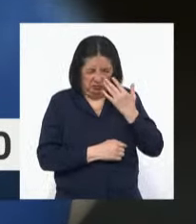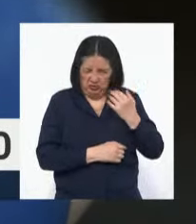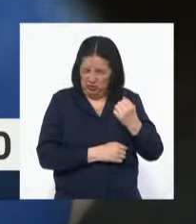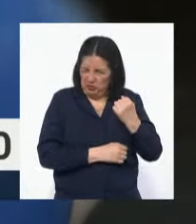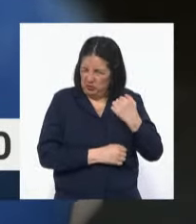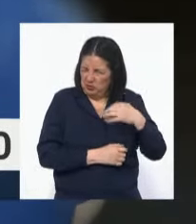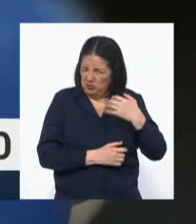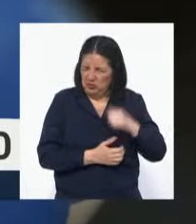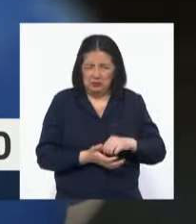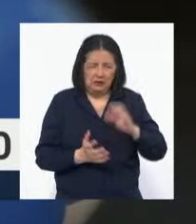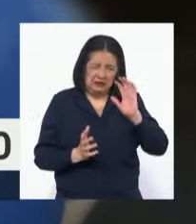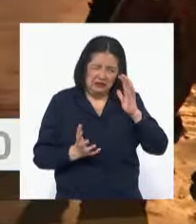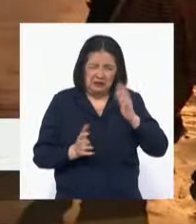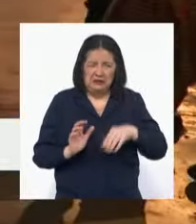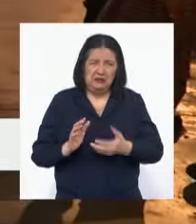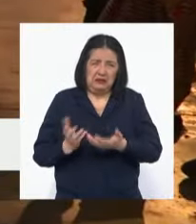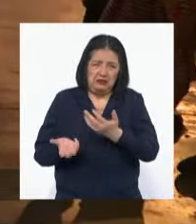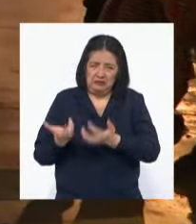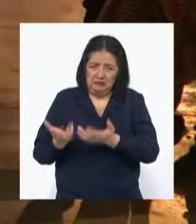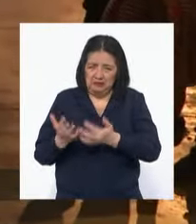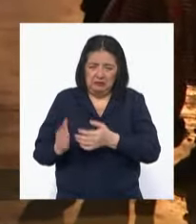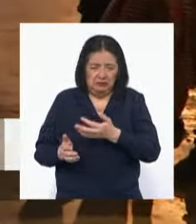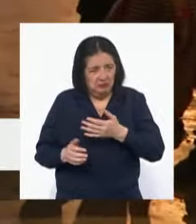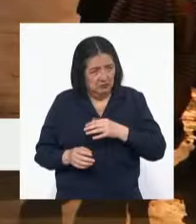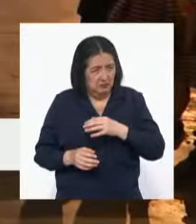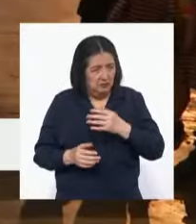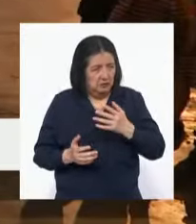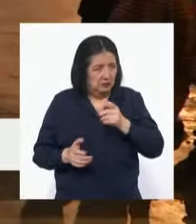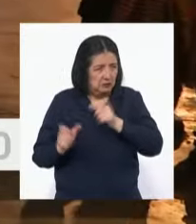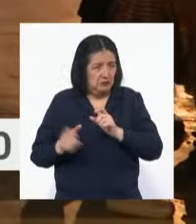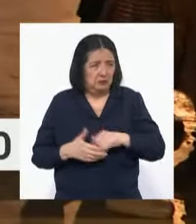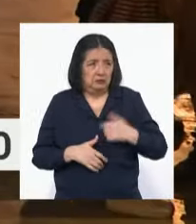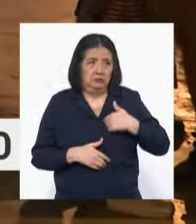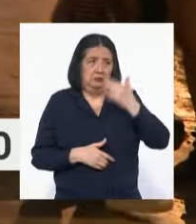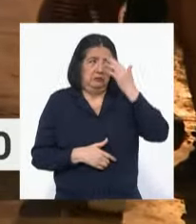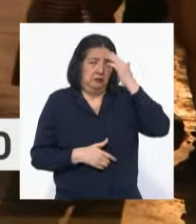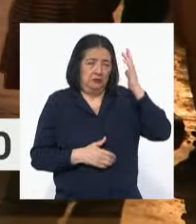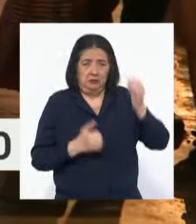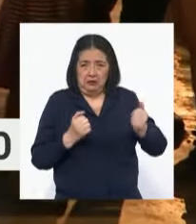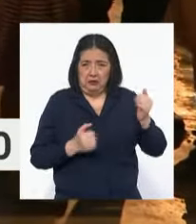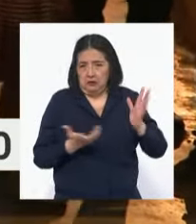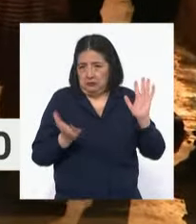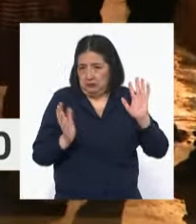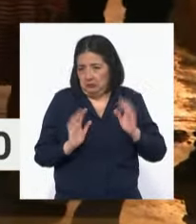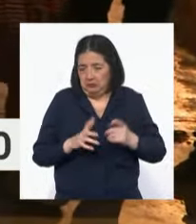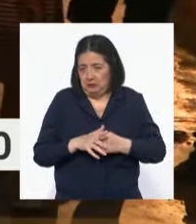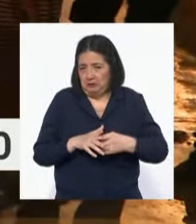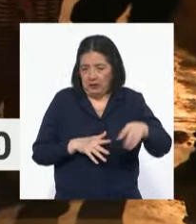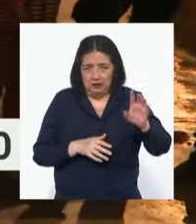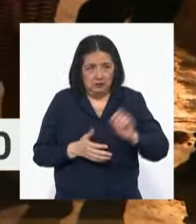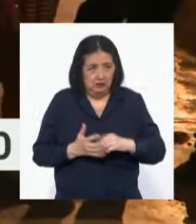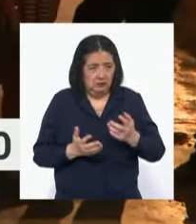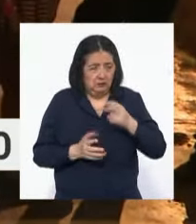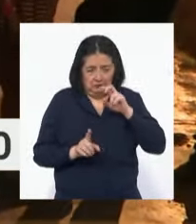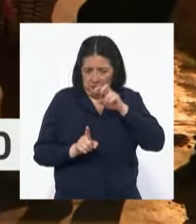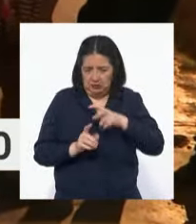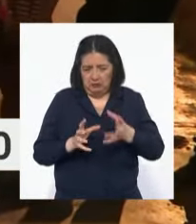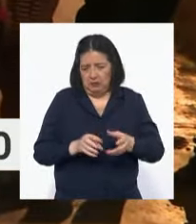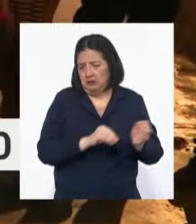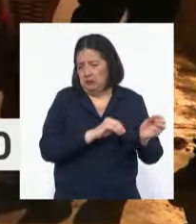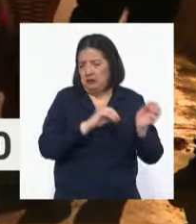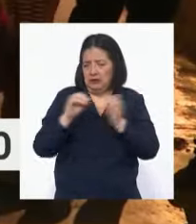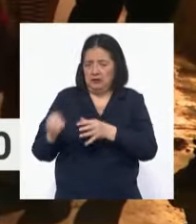hacía crematorio así. En un carro lo avientan, se desconoce el carro porque el carro va en fuga, solamente se avienta cuando lo tiran y